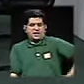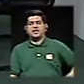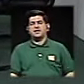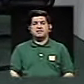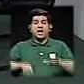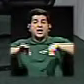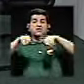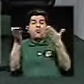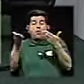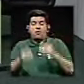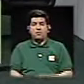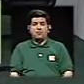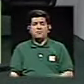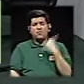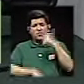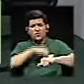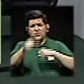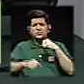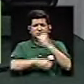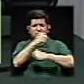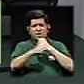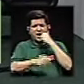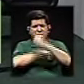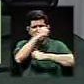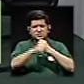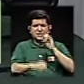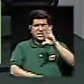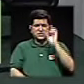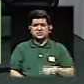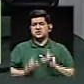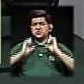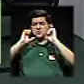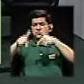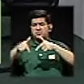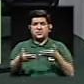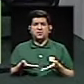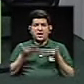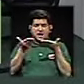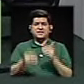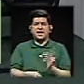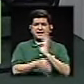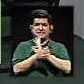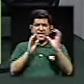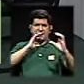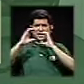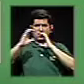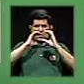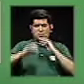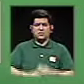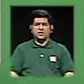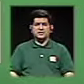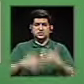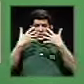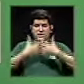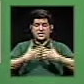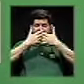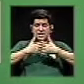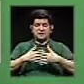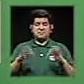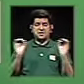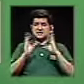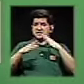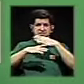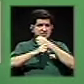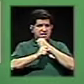cómo es posible que el esfuerzo de tantos años del lice se eche por la borda al ofrecerle las telecomunicaciones a compañías que no han hecho